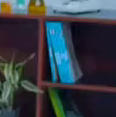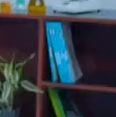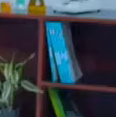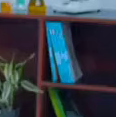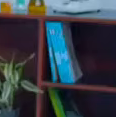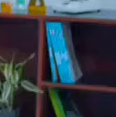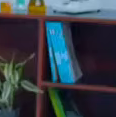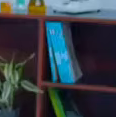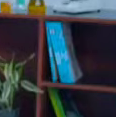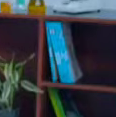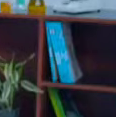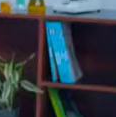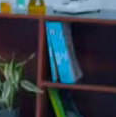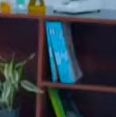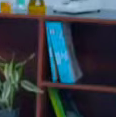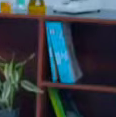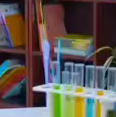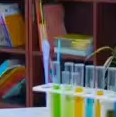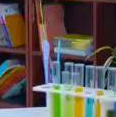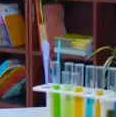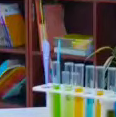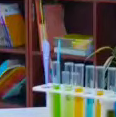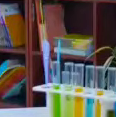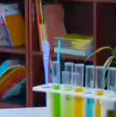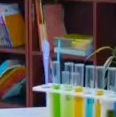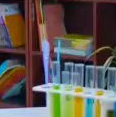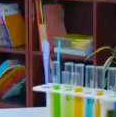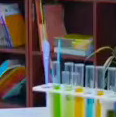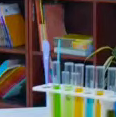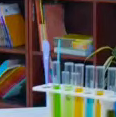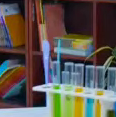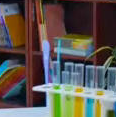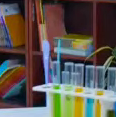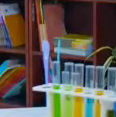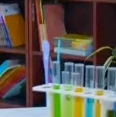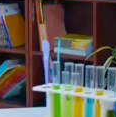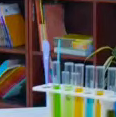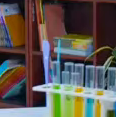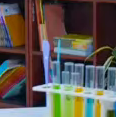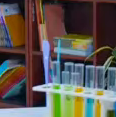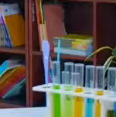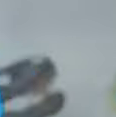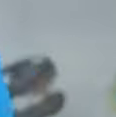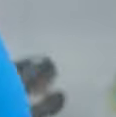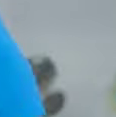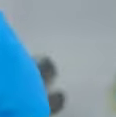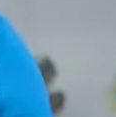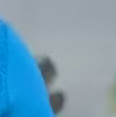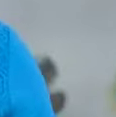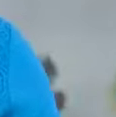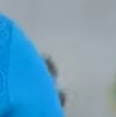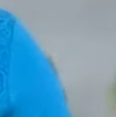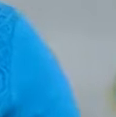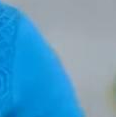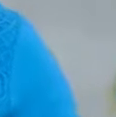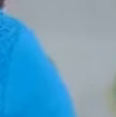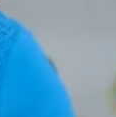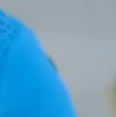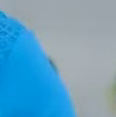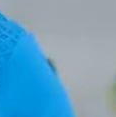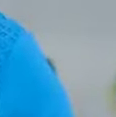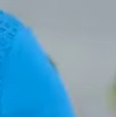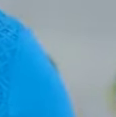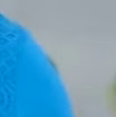Casa. Mi nombre es Marta y los acompañaré en nuestra nueva clase de química. Si recuerdan, en la